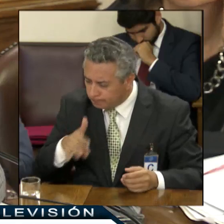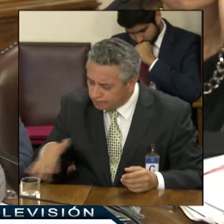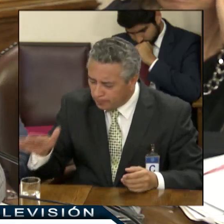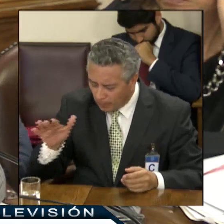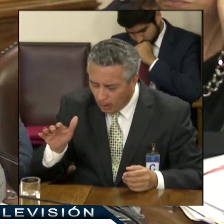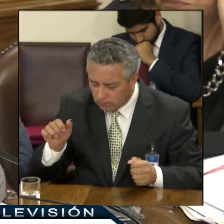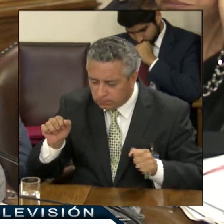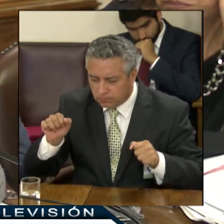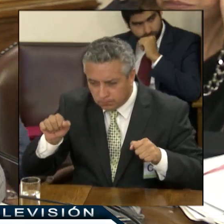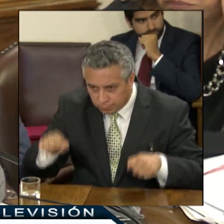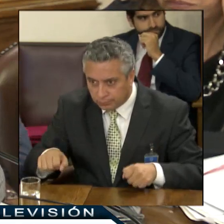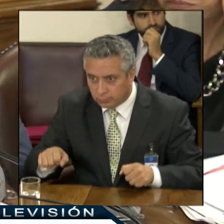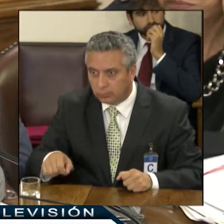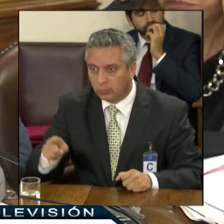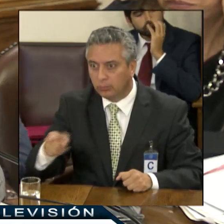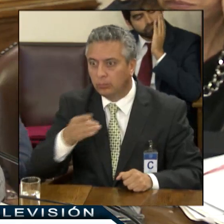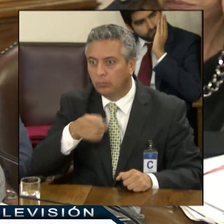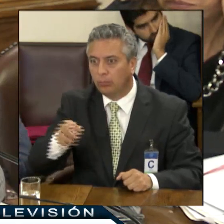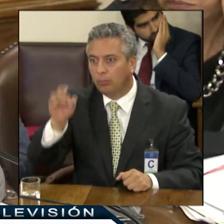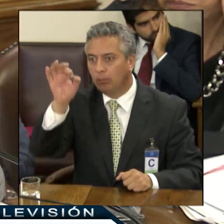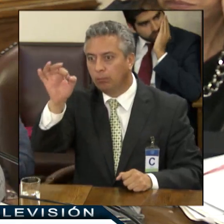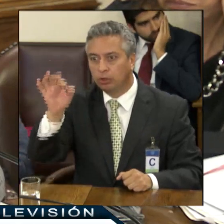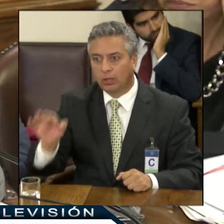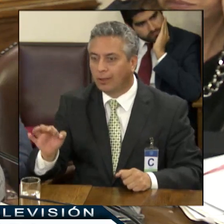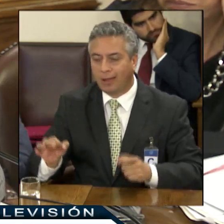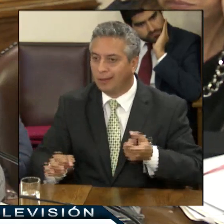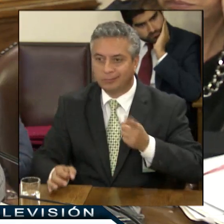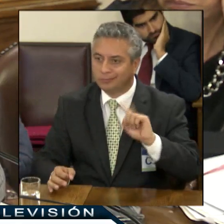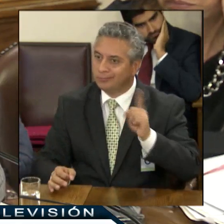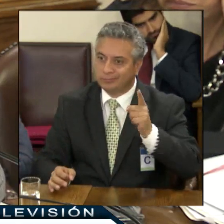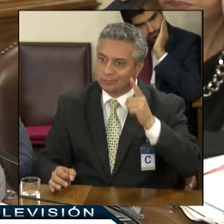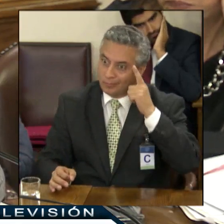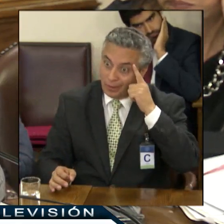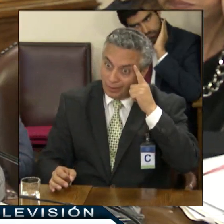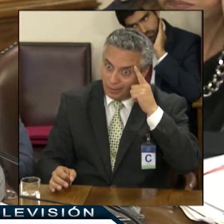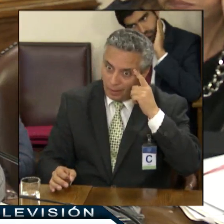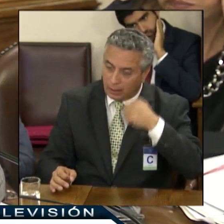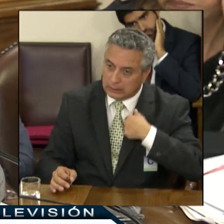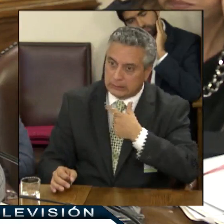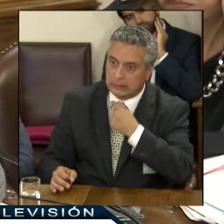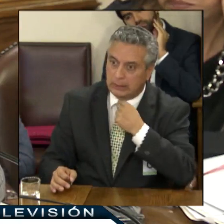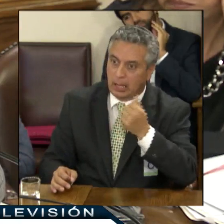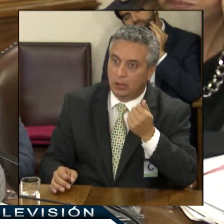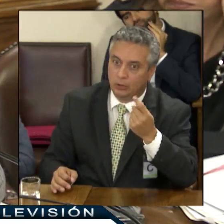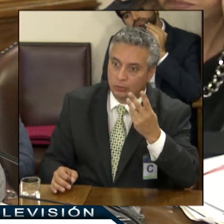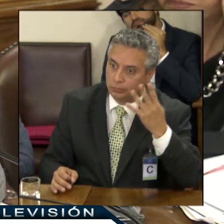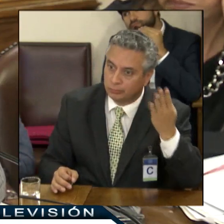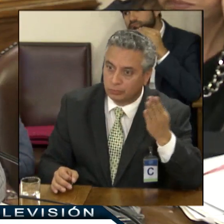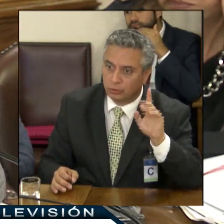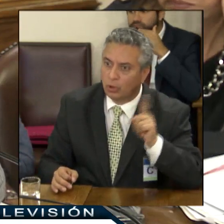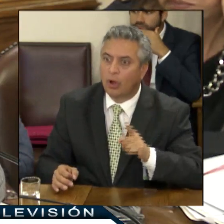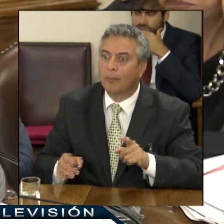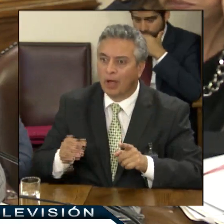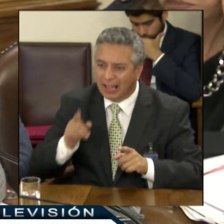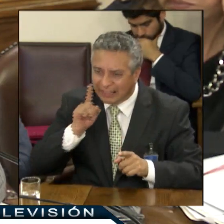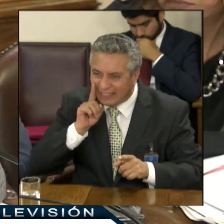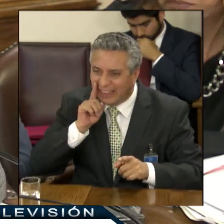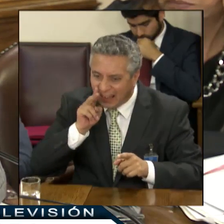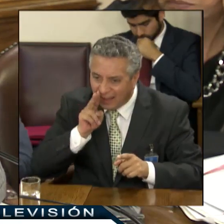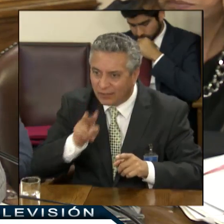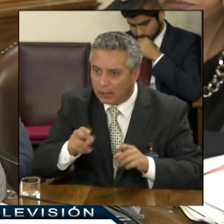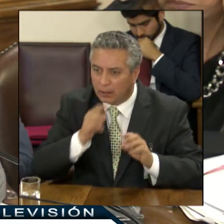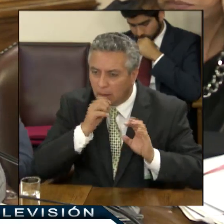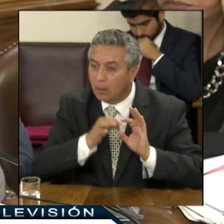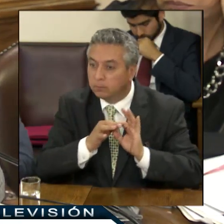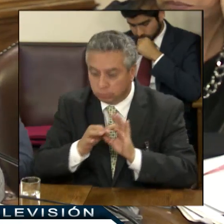aprobar un porcentaje que no estaba dentro de nuestras expectativas iniciales que sin embargo tiene que ver con una serie de razones que nos